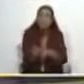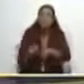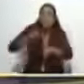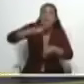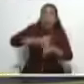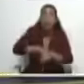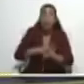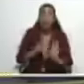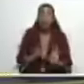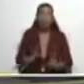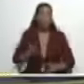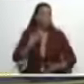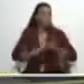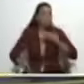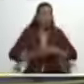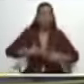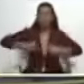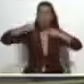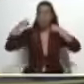Tenemos que ser implacables,